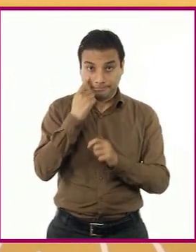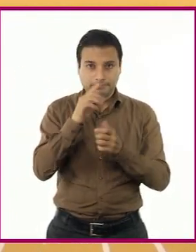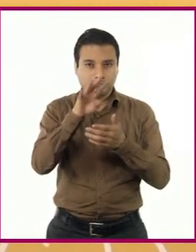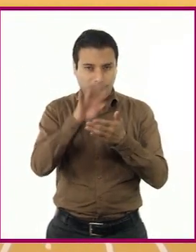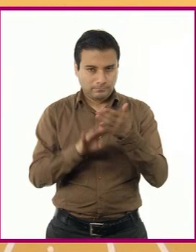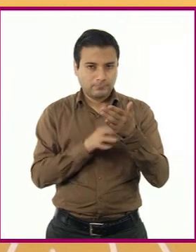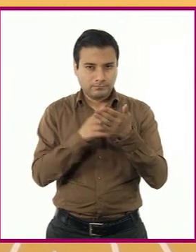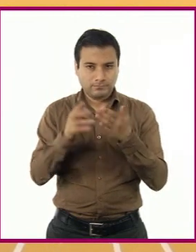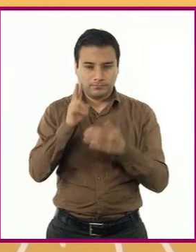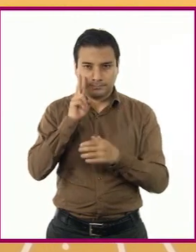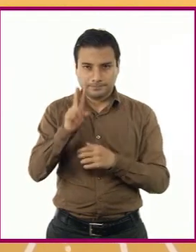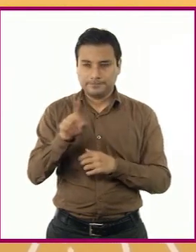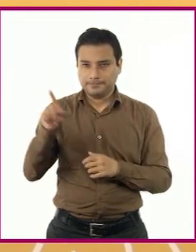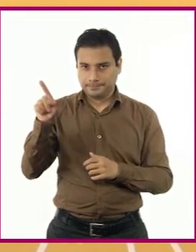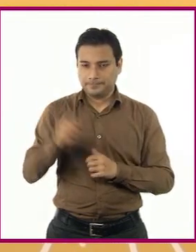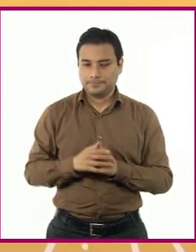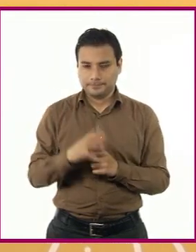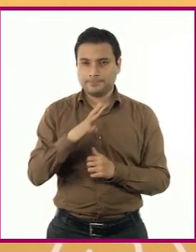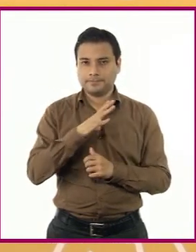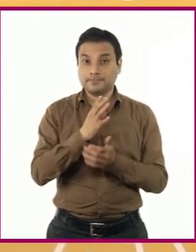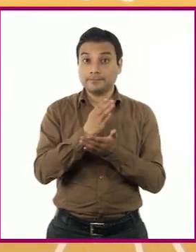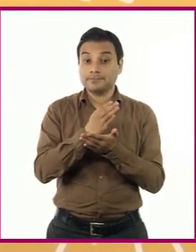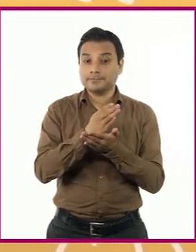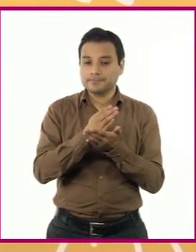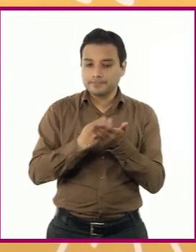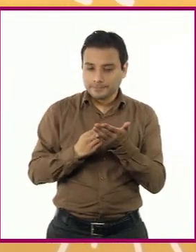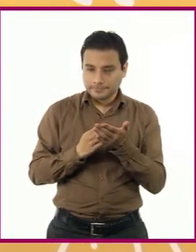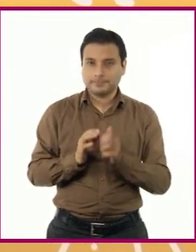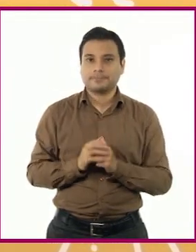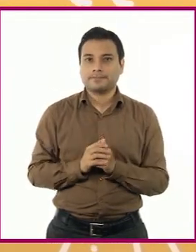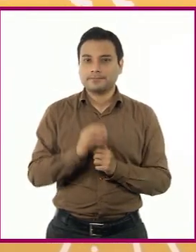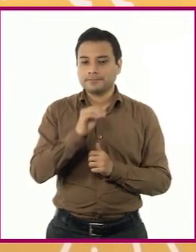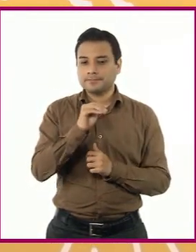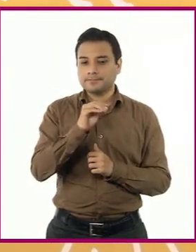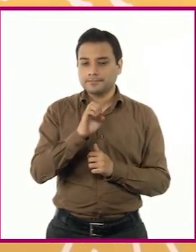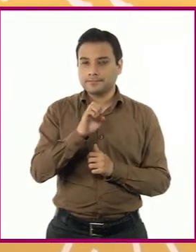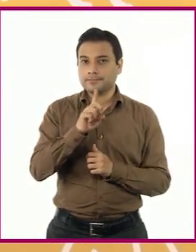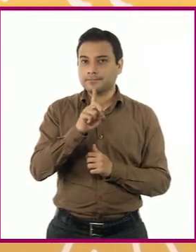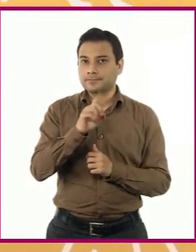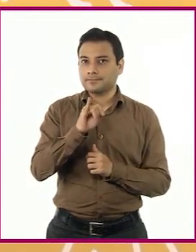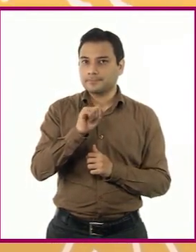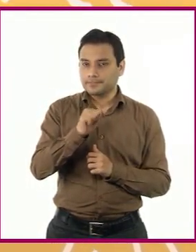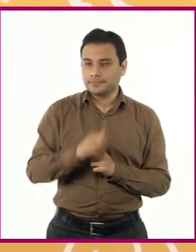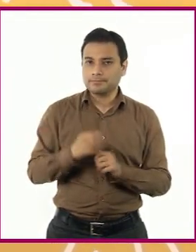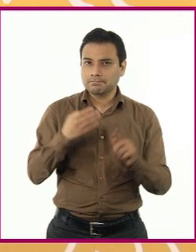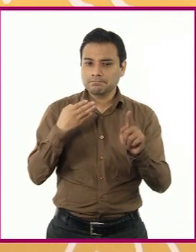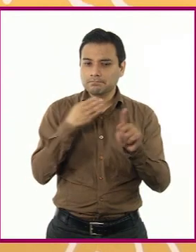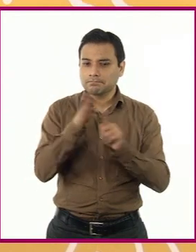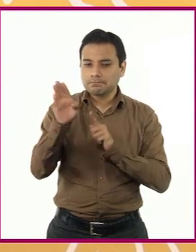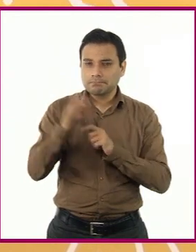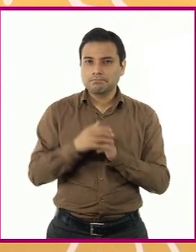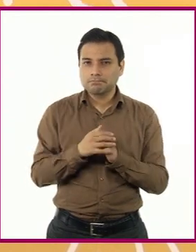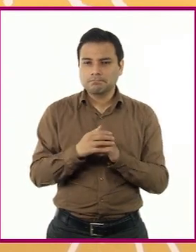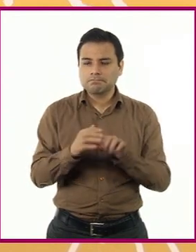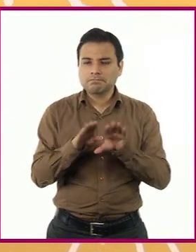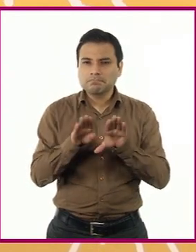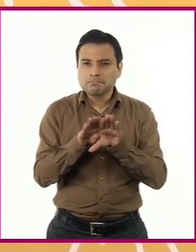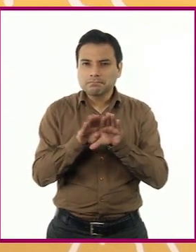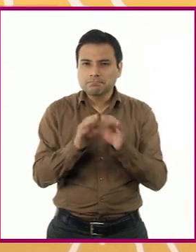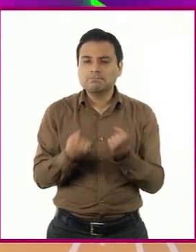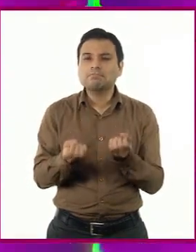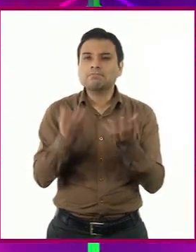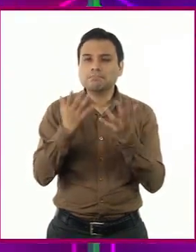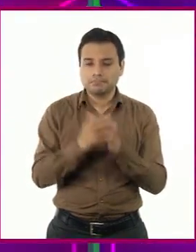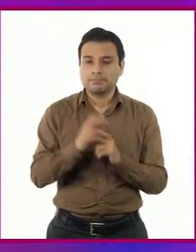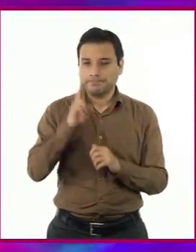barriles de petróleo, la media, la diferencia del dato menos la media y la desviación de cada dato con